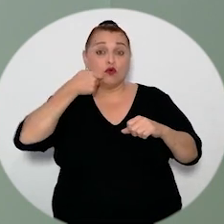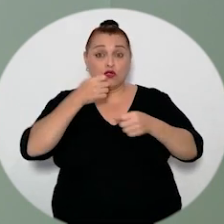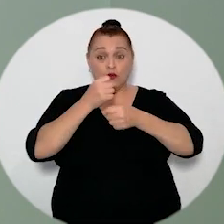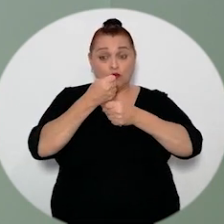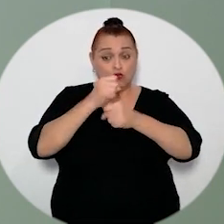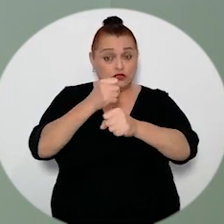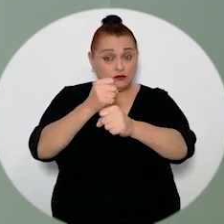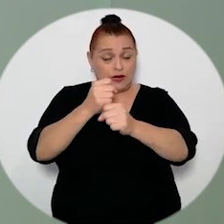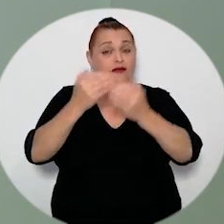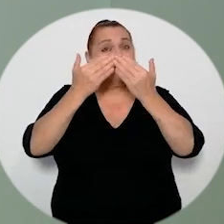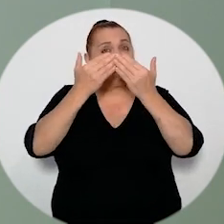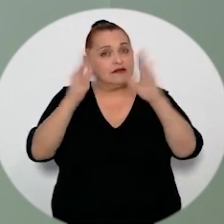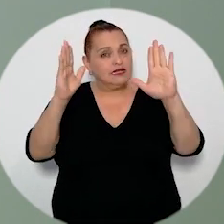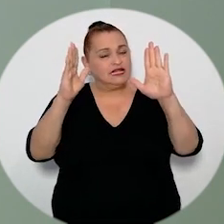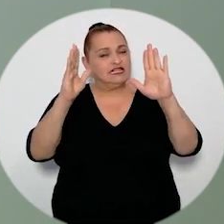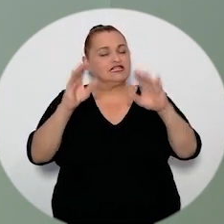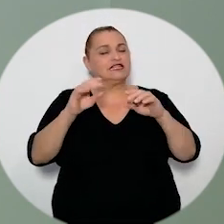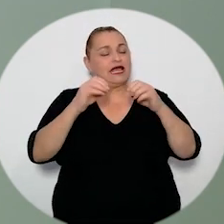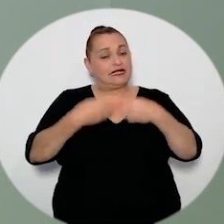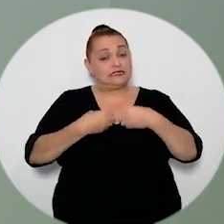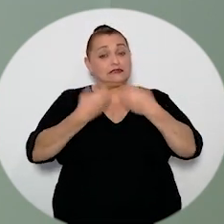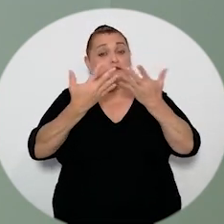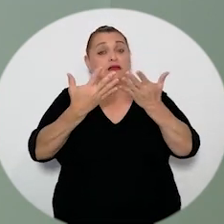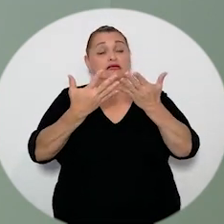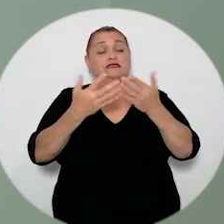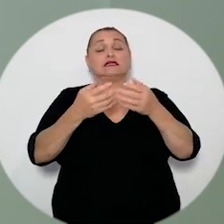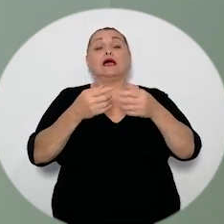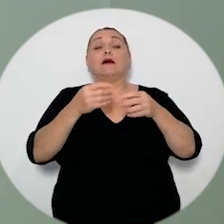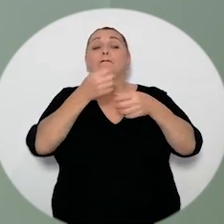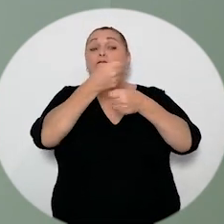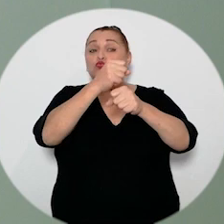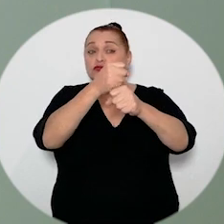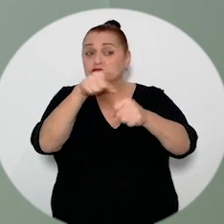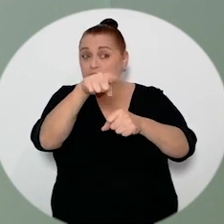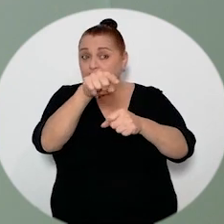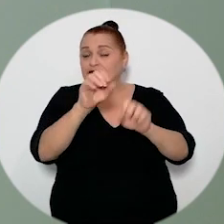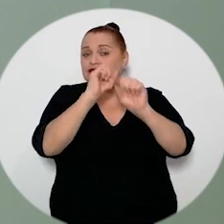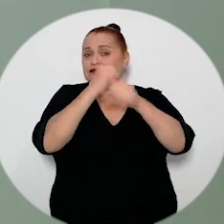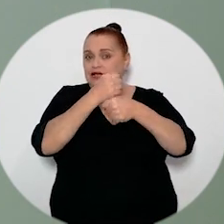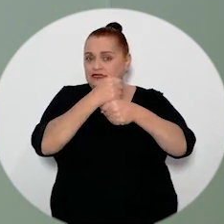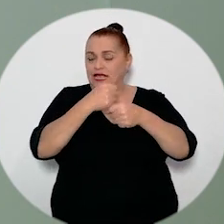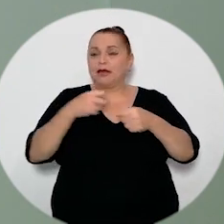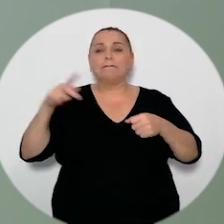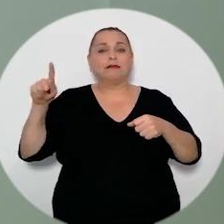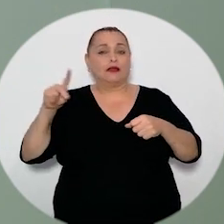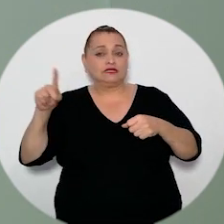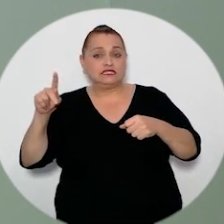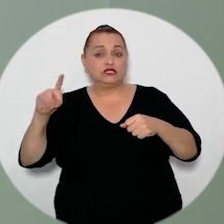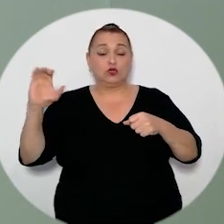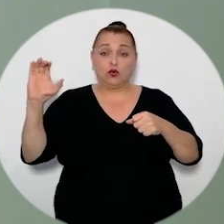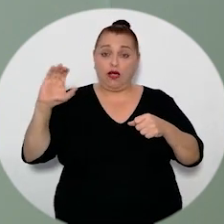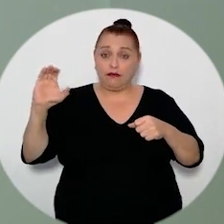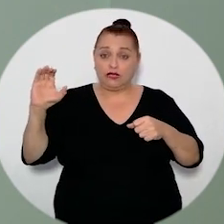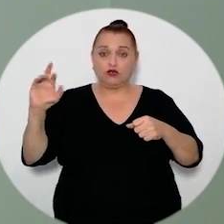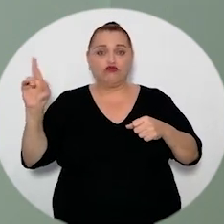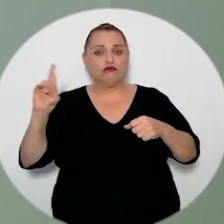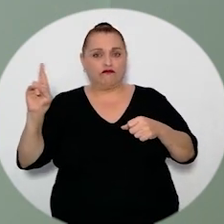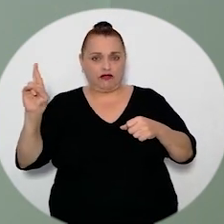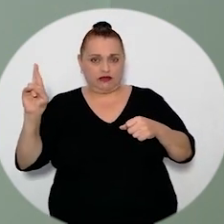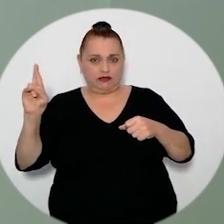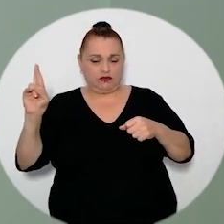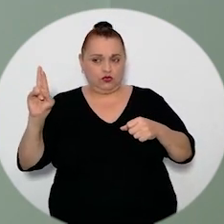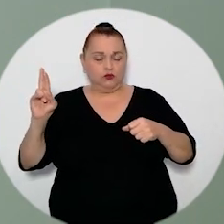El Código Municipal habilita de forma expresa a las municipalidades a llevar a cabo plebiscitos, cabildos